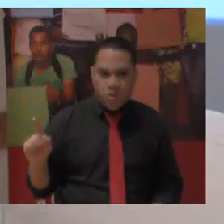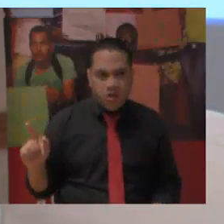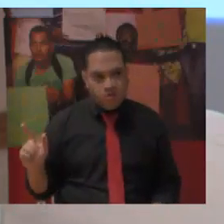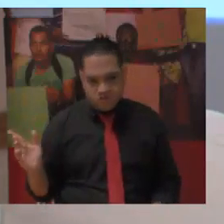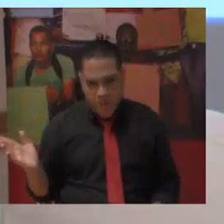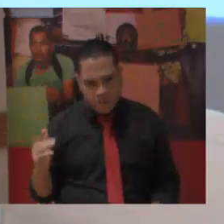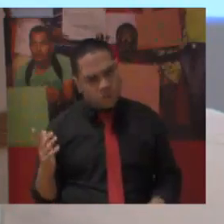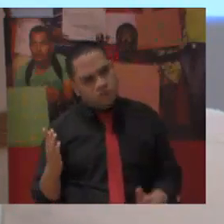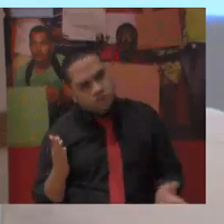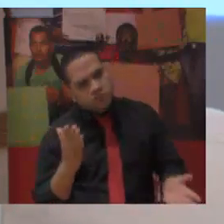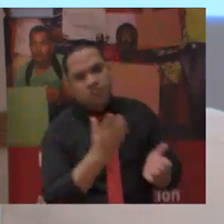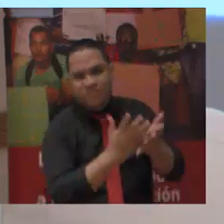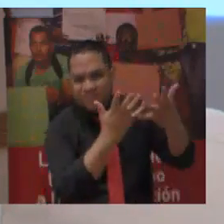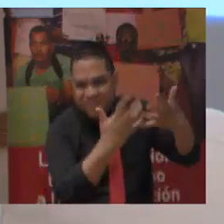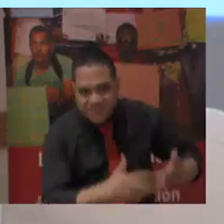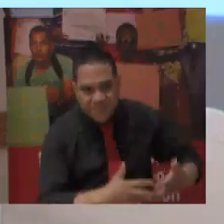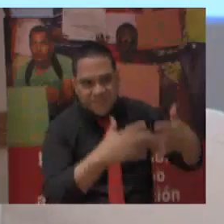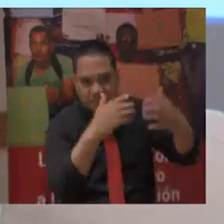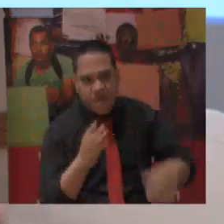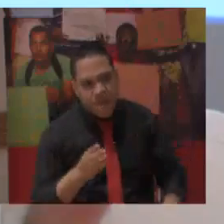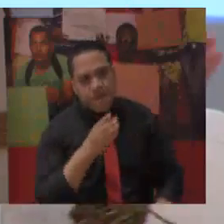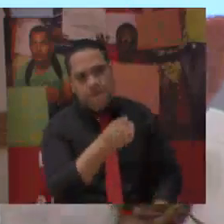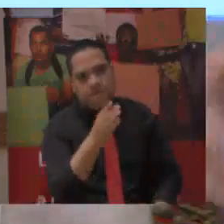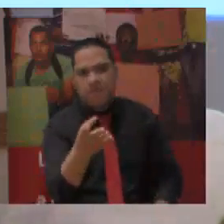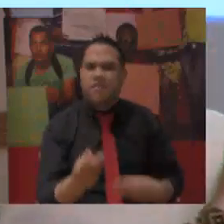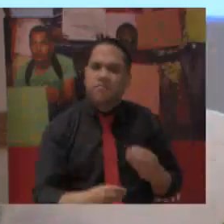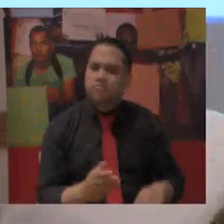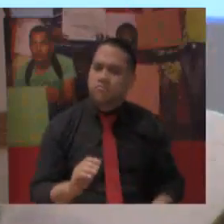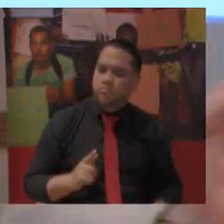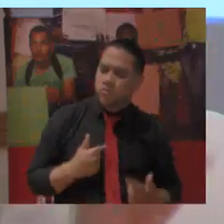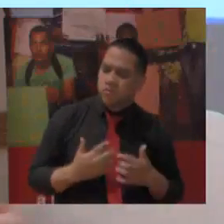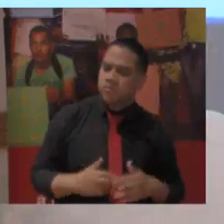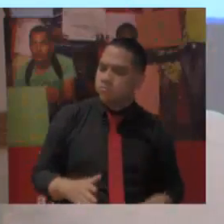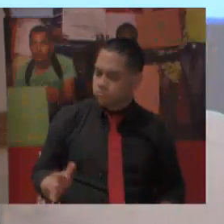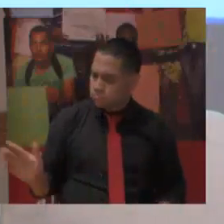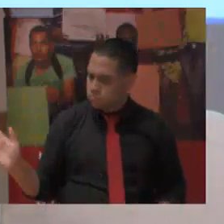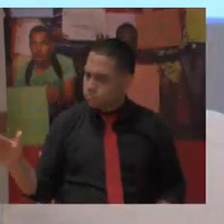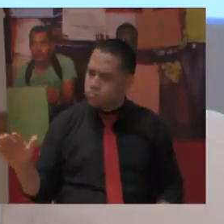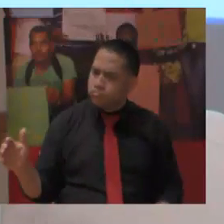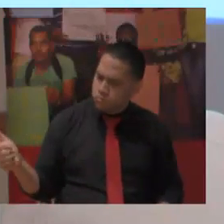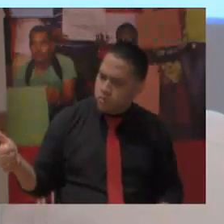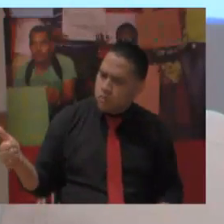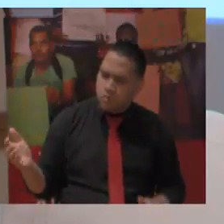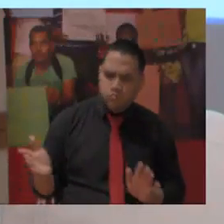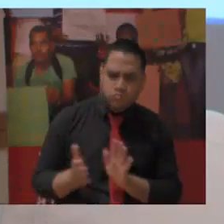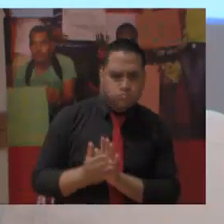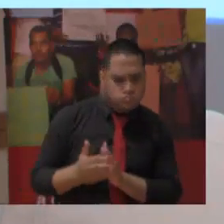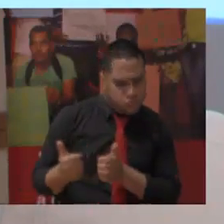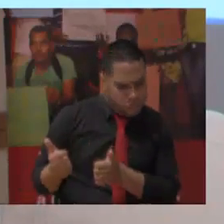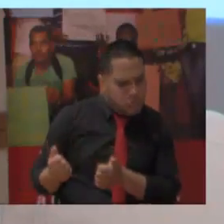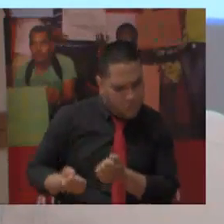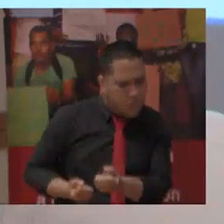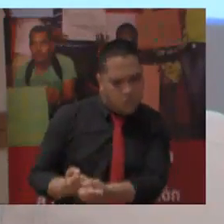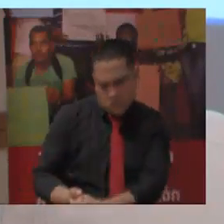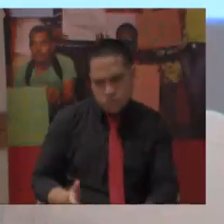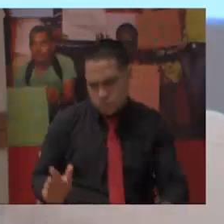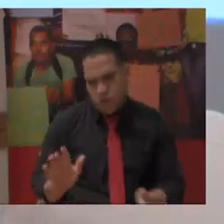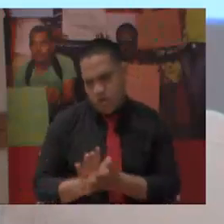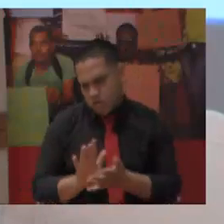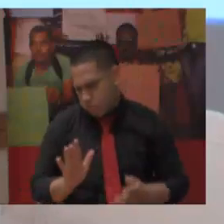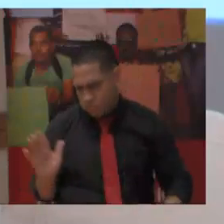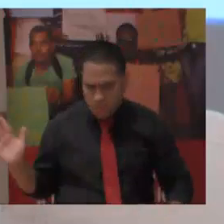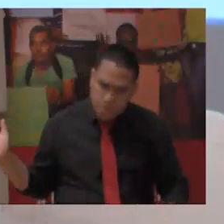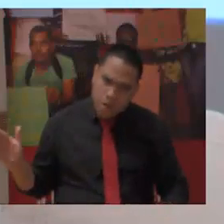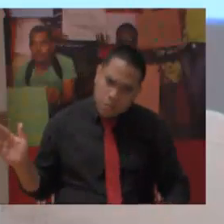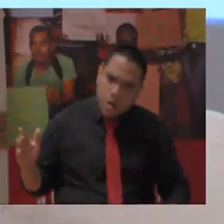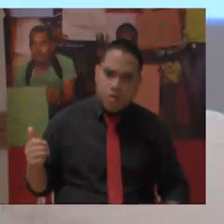empresarios, y el empresario suele darte la palmadita en la espalda y decirte, sí, dale, contá con eso. Dale, que yo te apoyo,